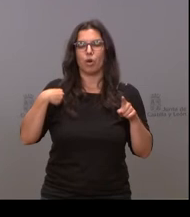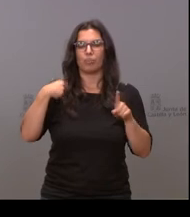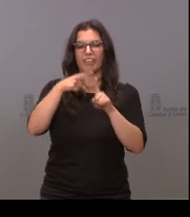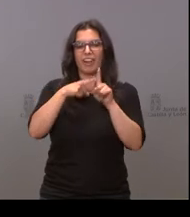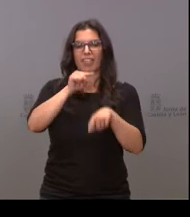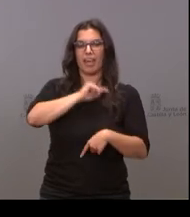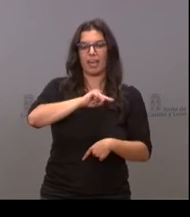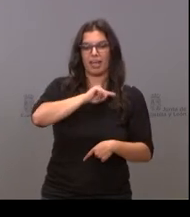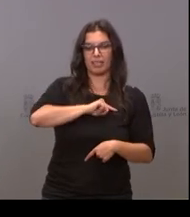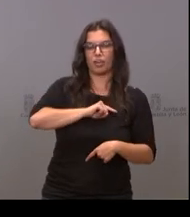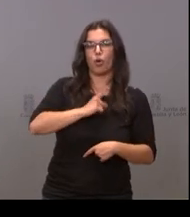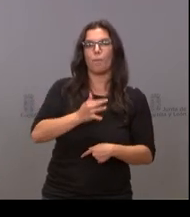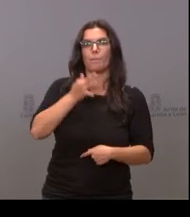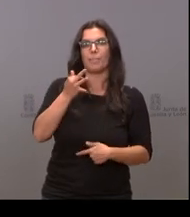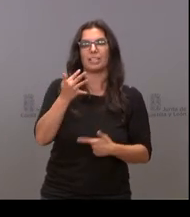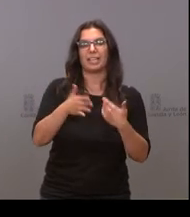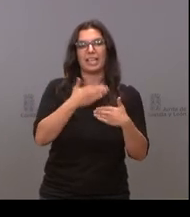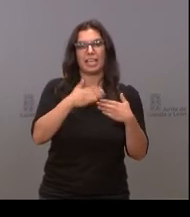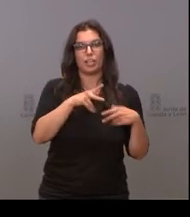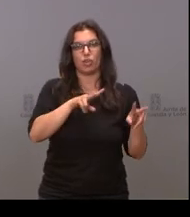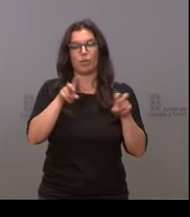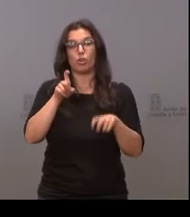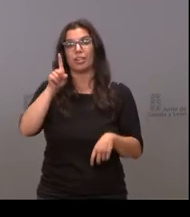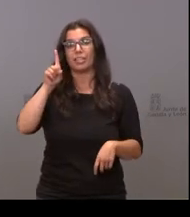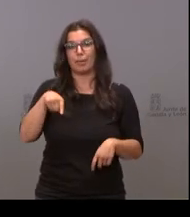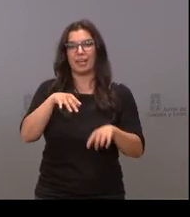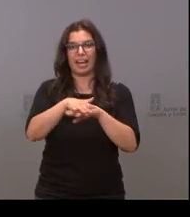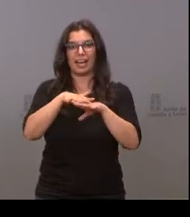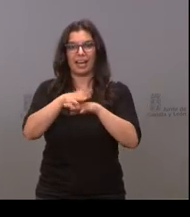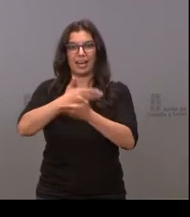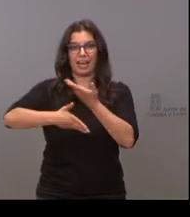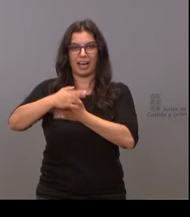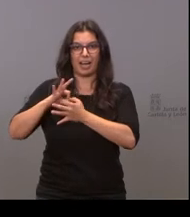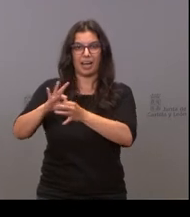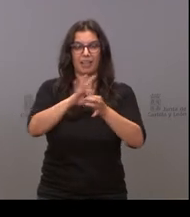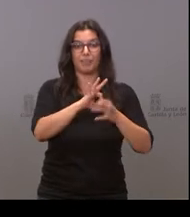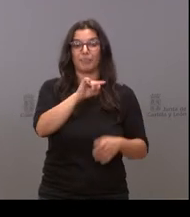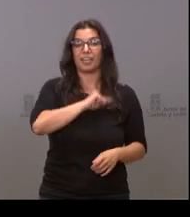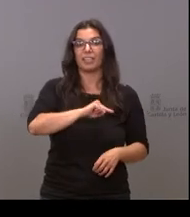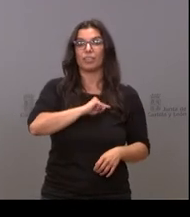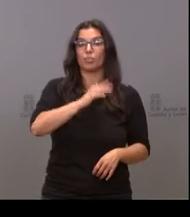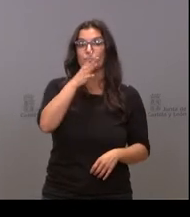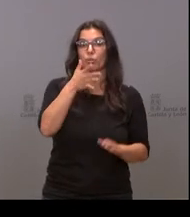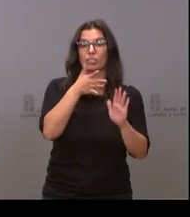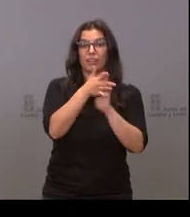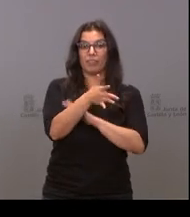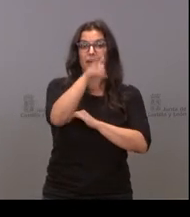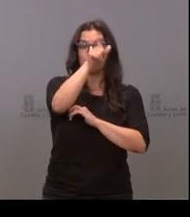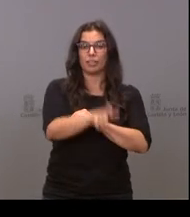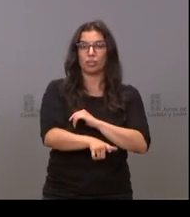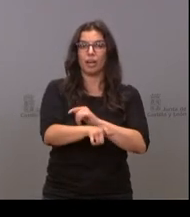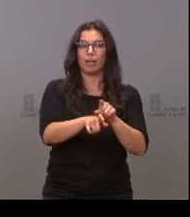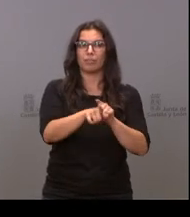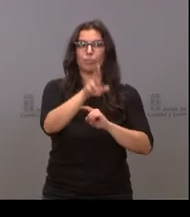innovador por otro y también que sea en red ético porque supone poner a la persona